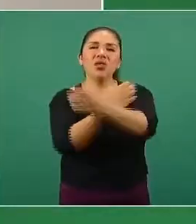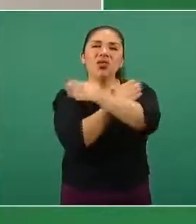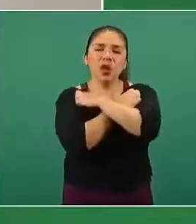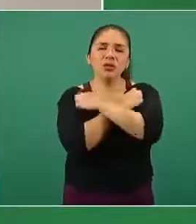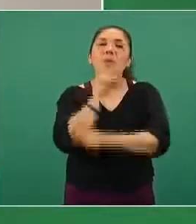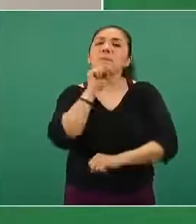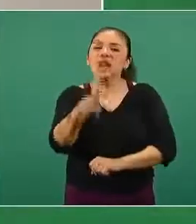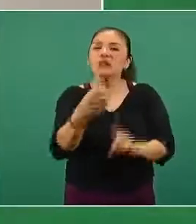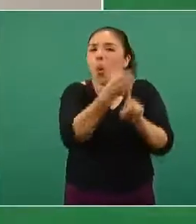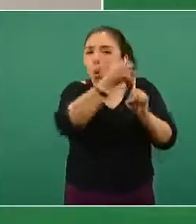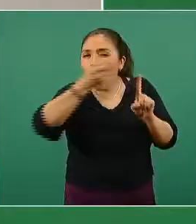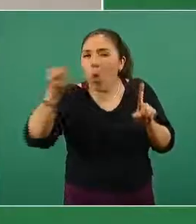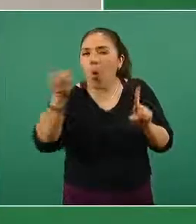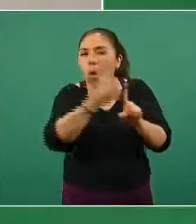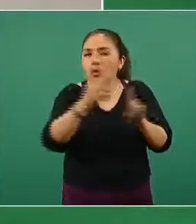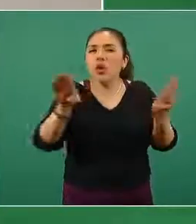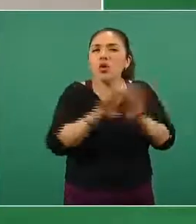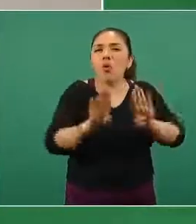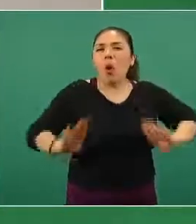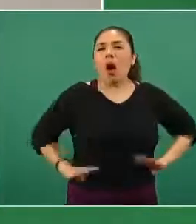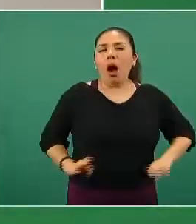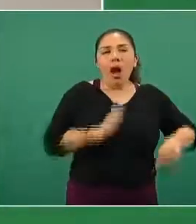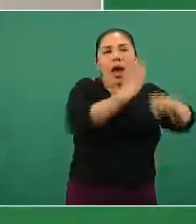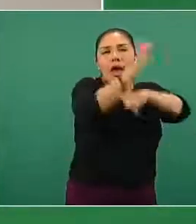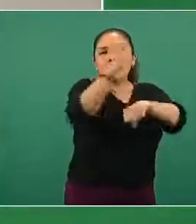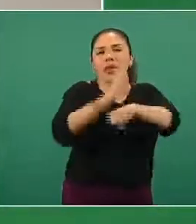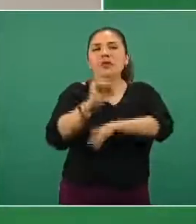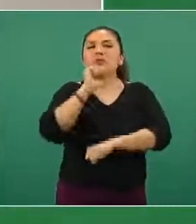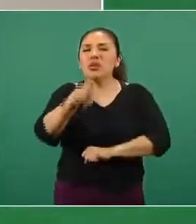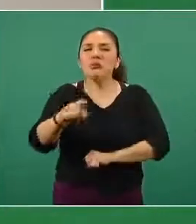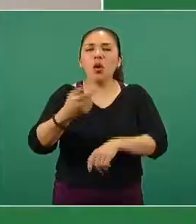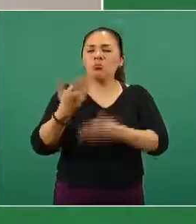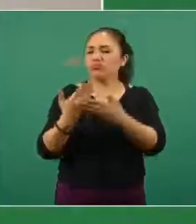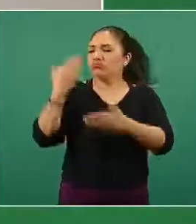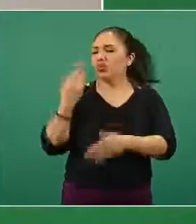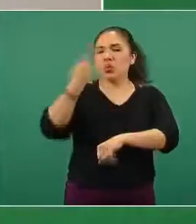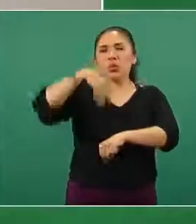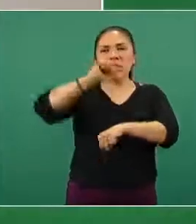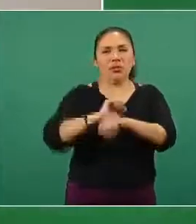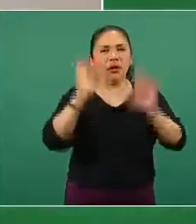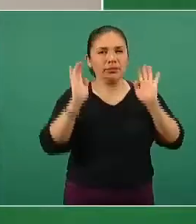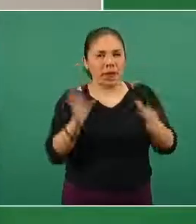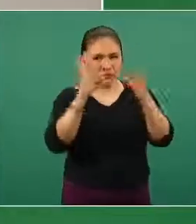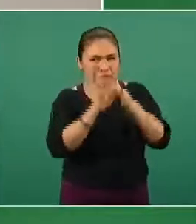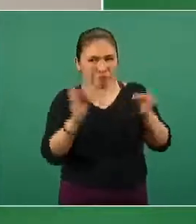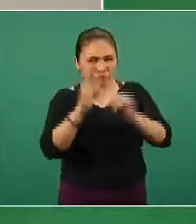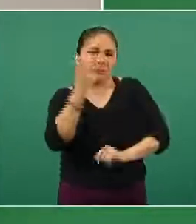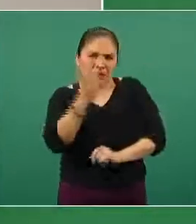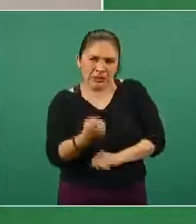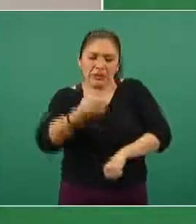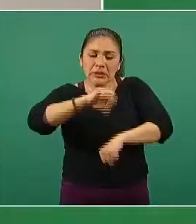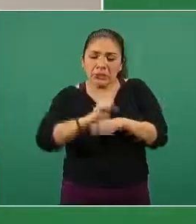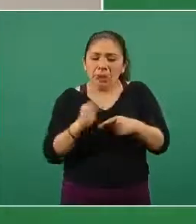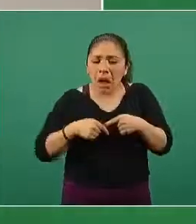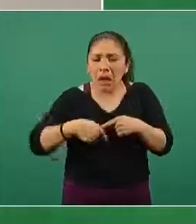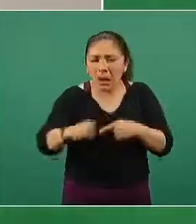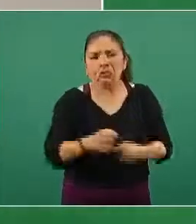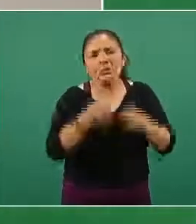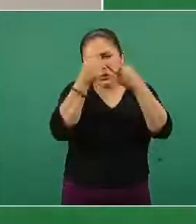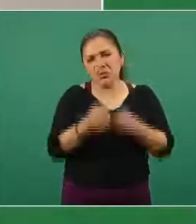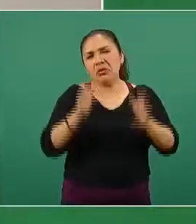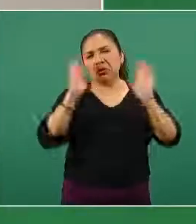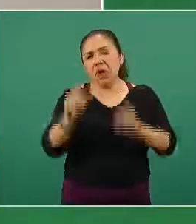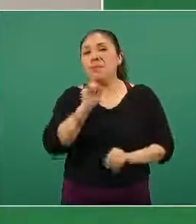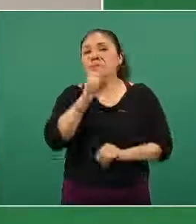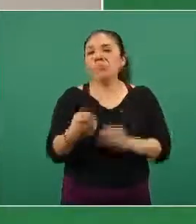el orden precisamente de entidades que fue comentado la semana pasada. Entonces, de seguro, esta semana, muy probablemente en